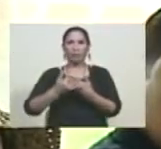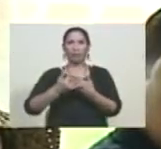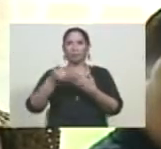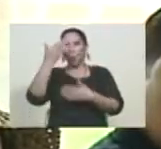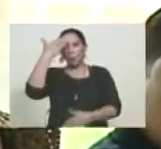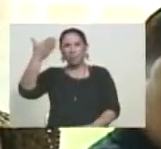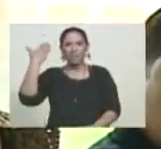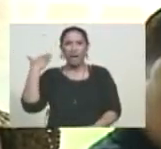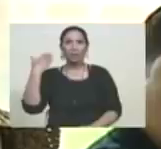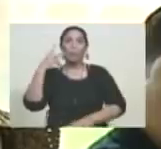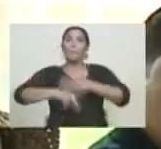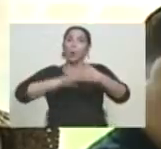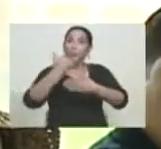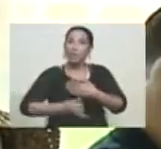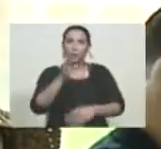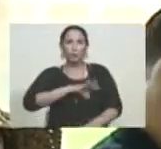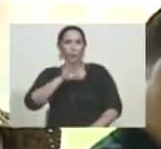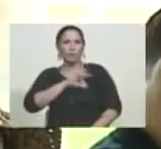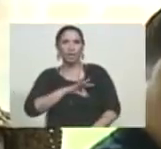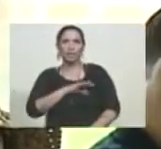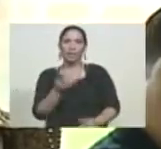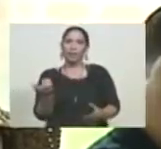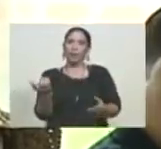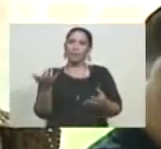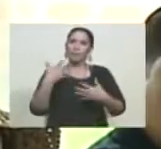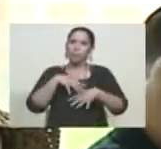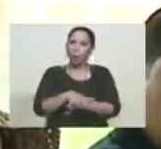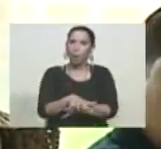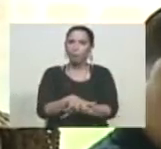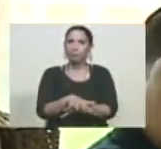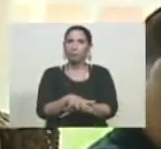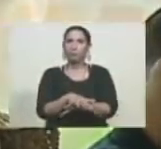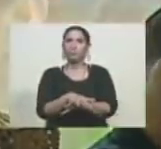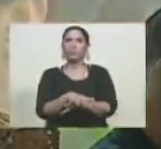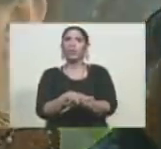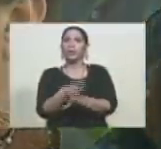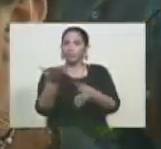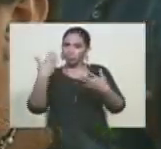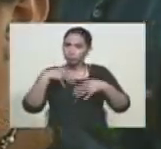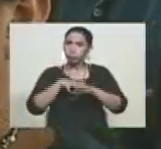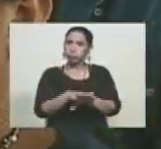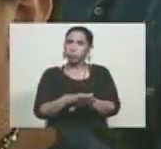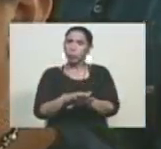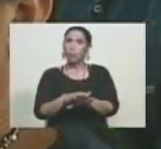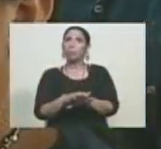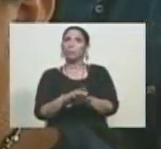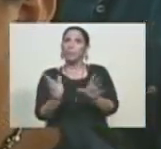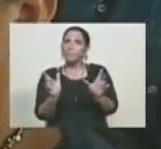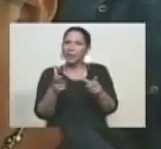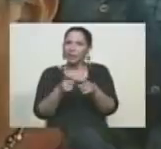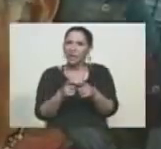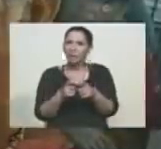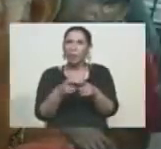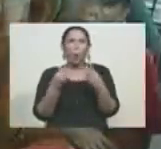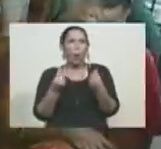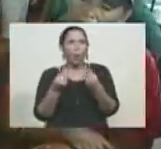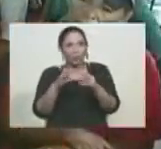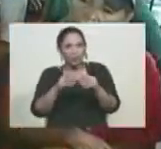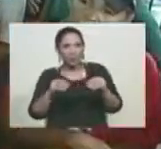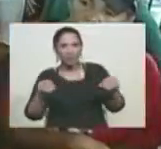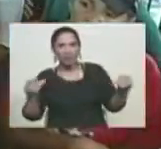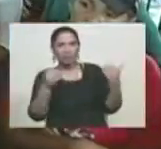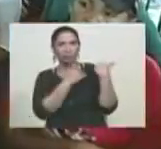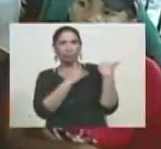un proyecto socialista de inclusión, de incluir al más pequeño. Entonces los terratenientes vuelven a sus